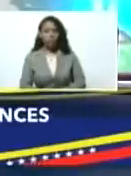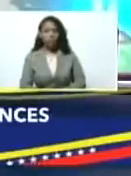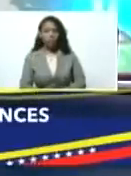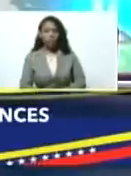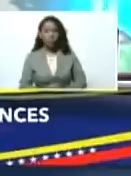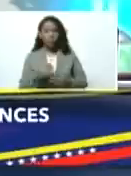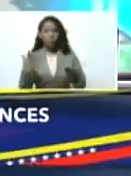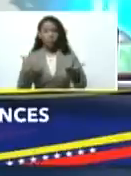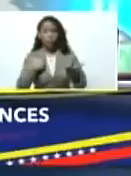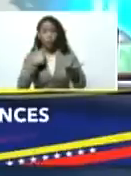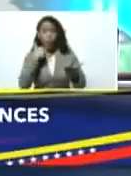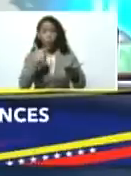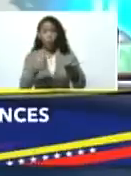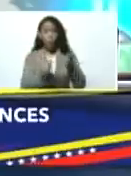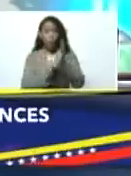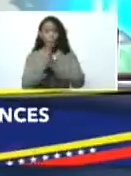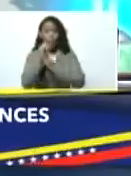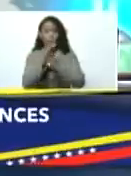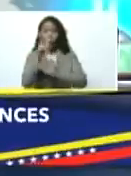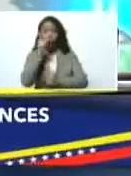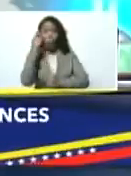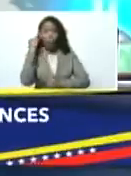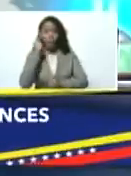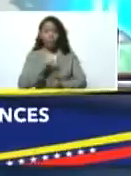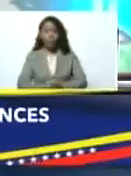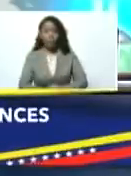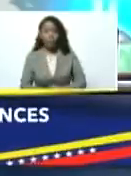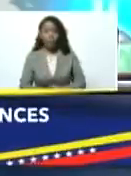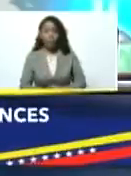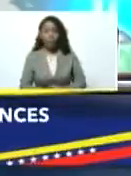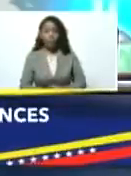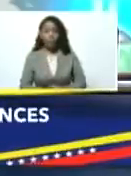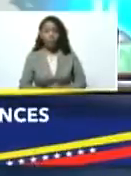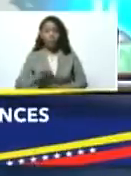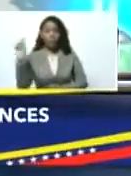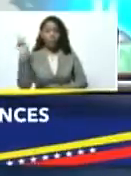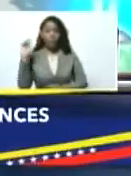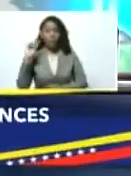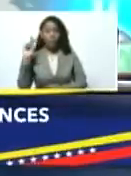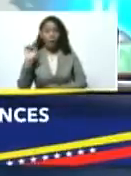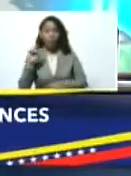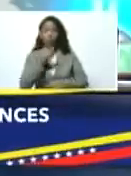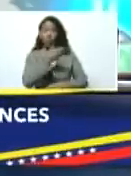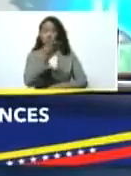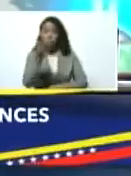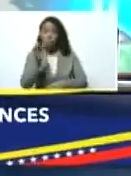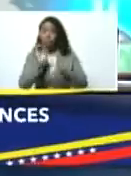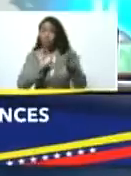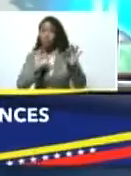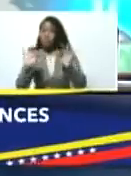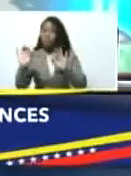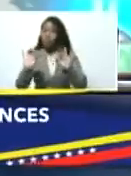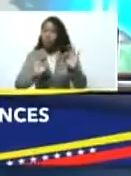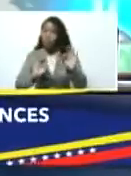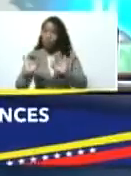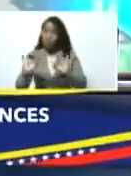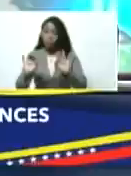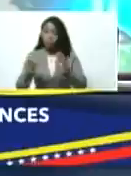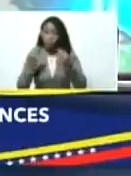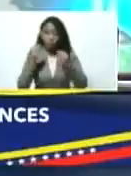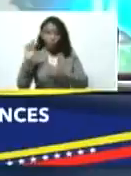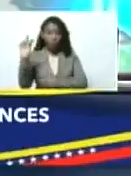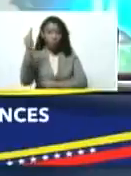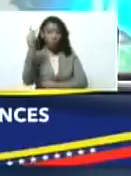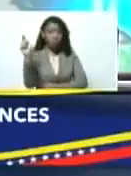Así que yo le digo a los emprendedores y emprendedoras de Venezuela, prepárense para el